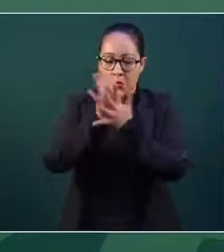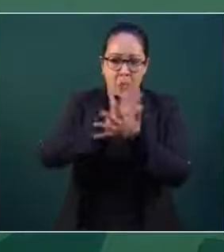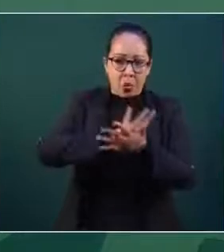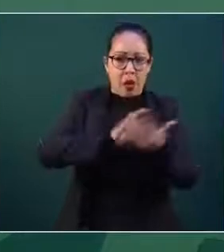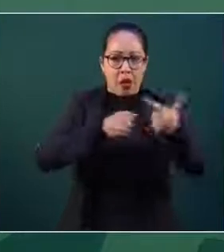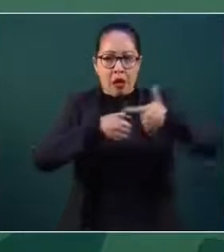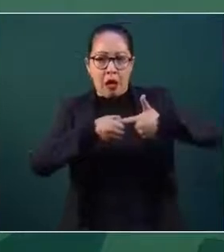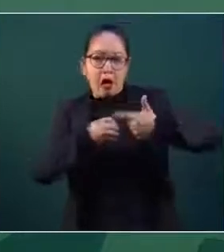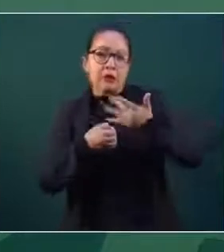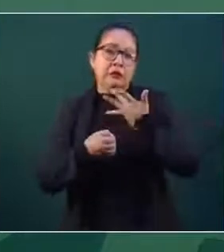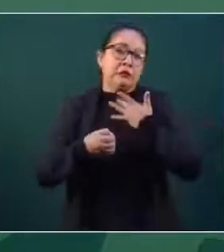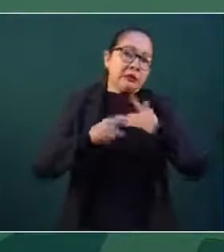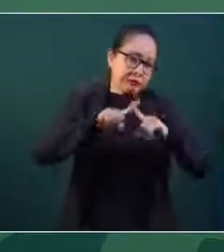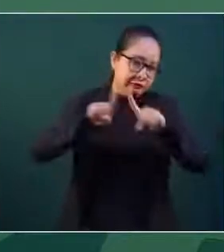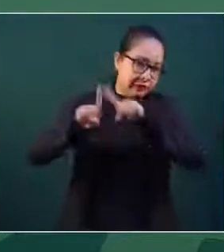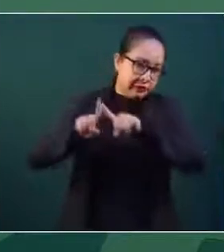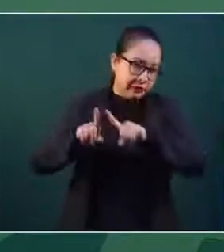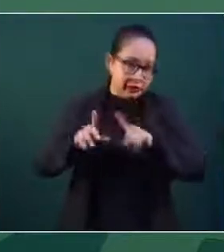incluso